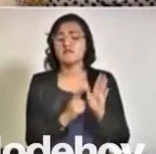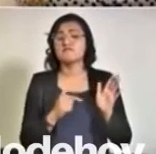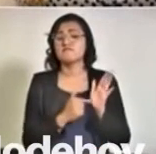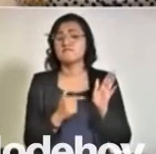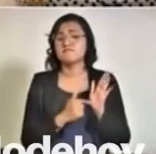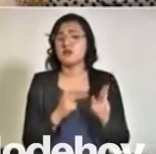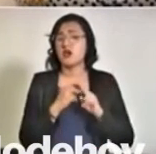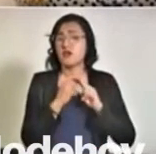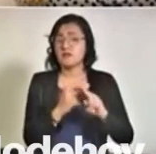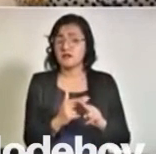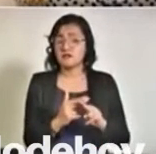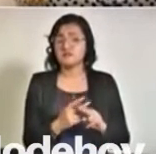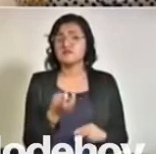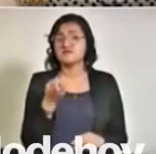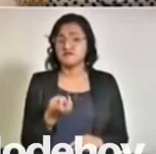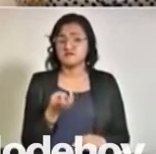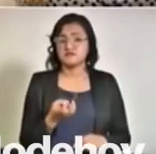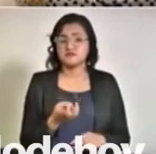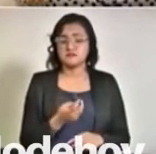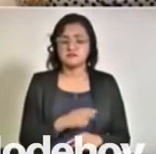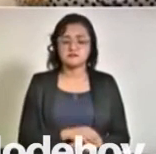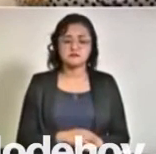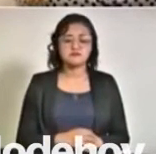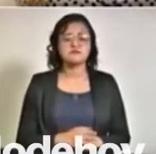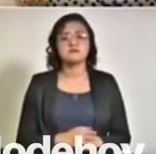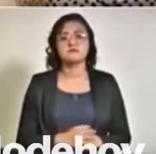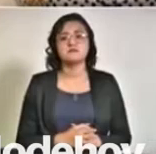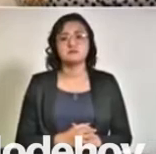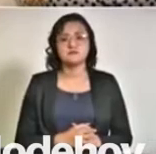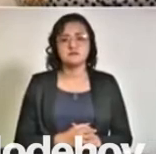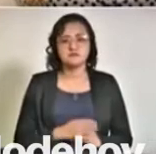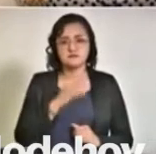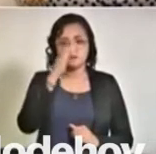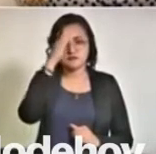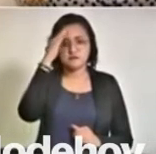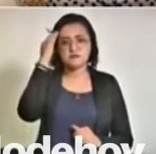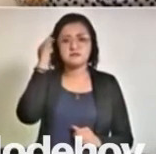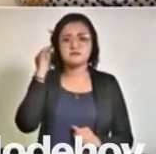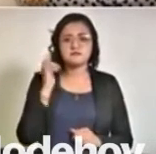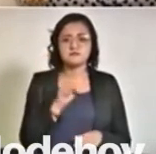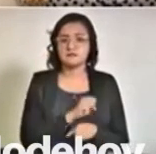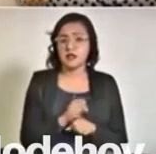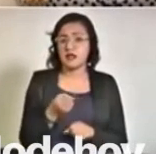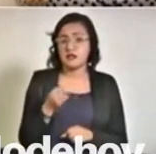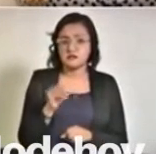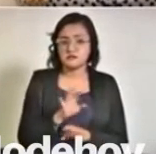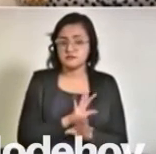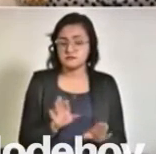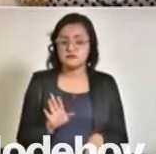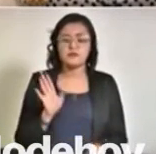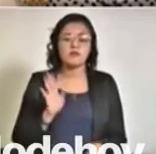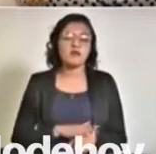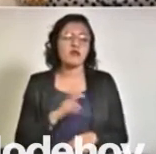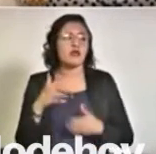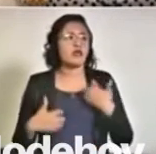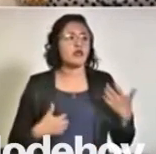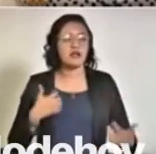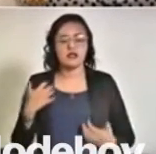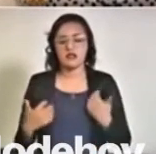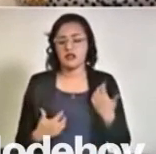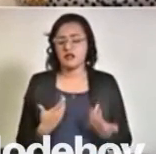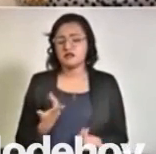al cumplimiento de la ley así de simple nada de gritos y